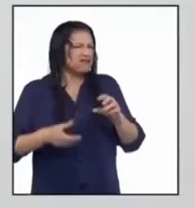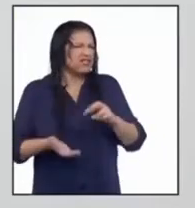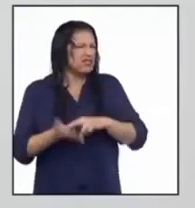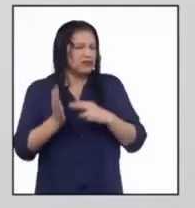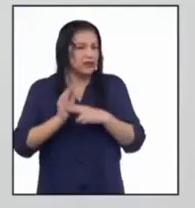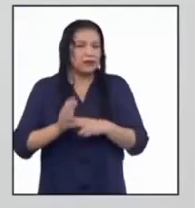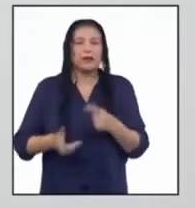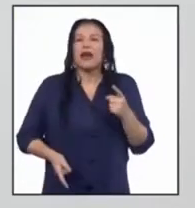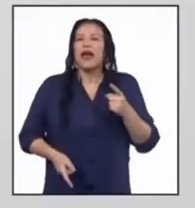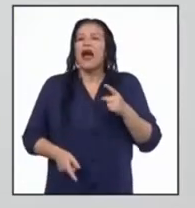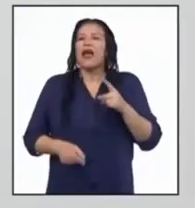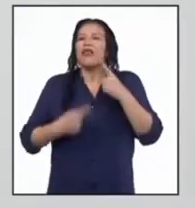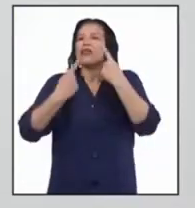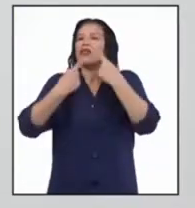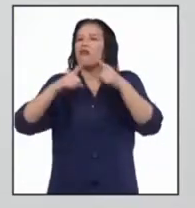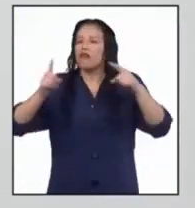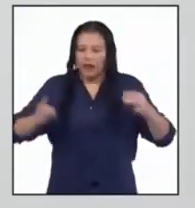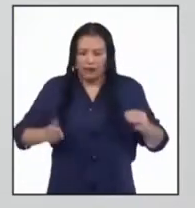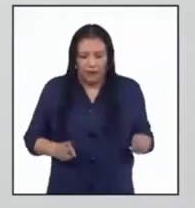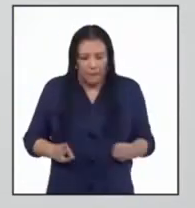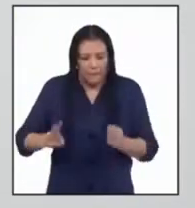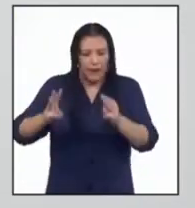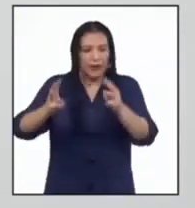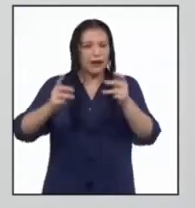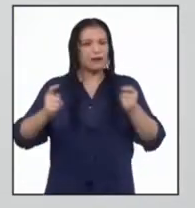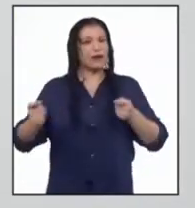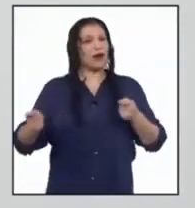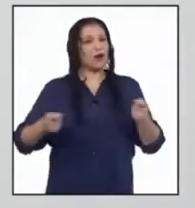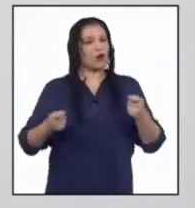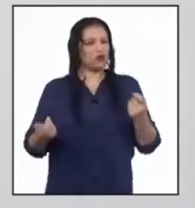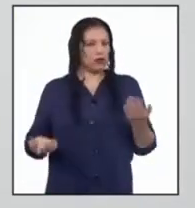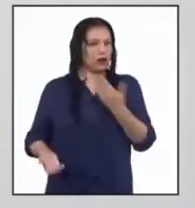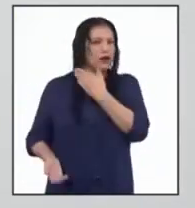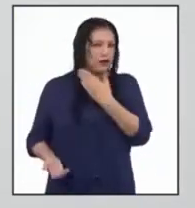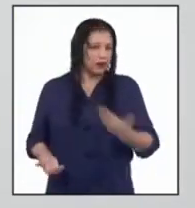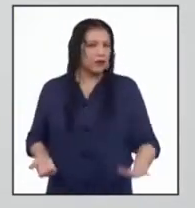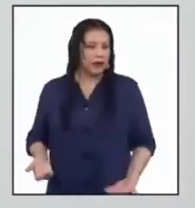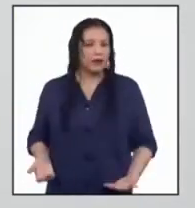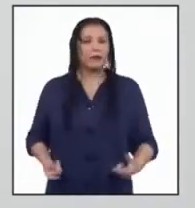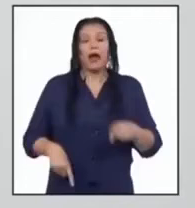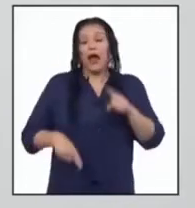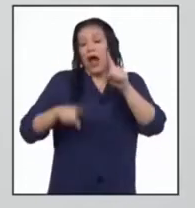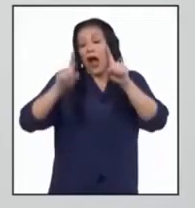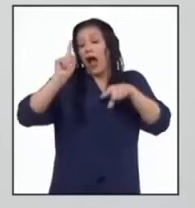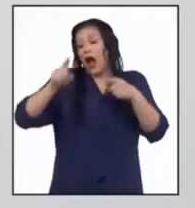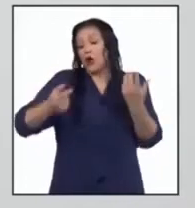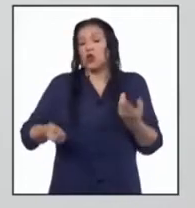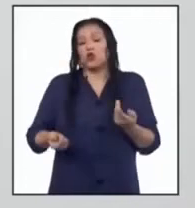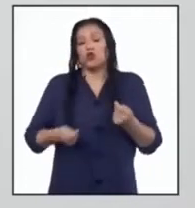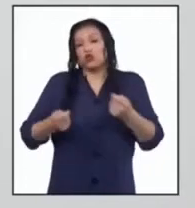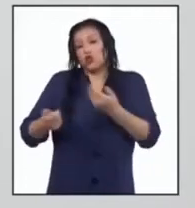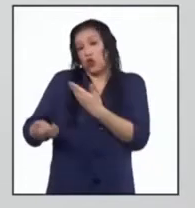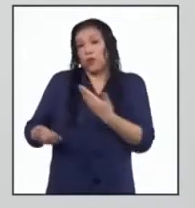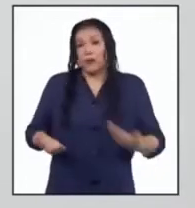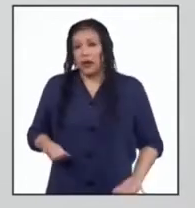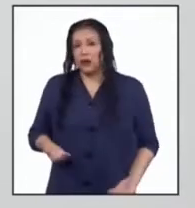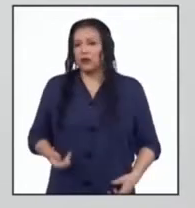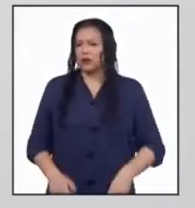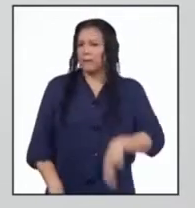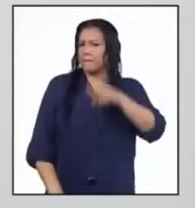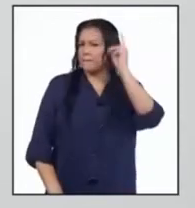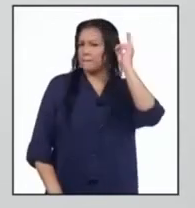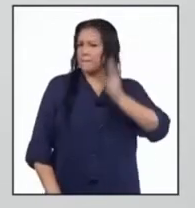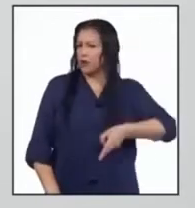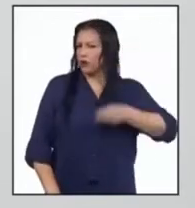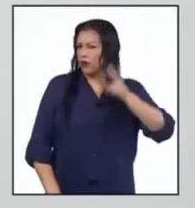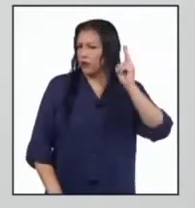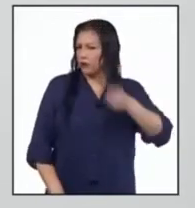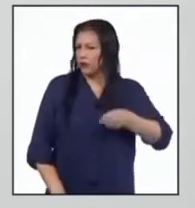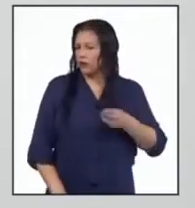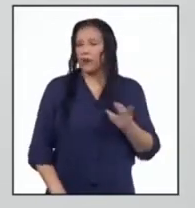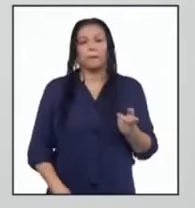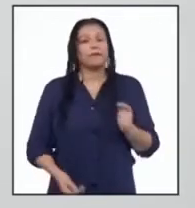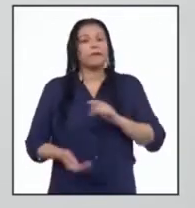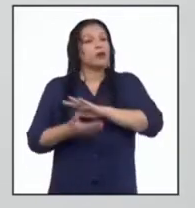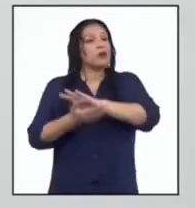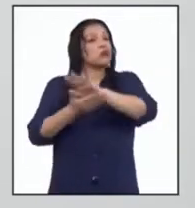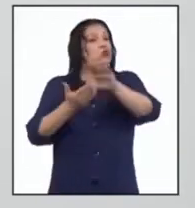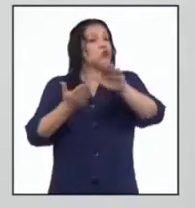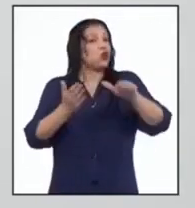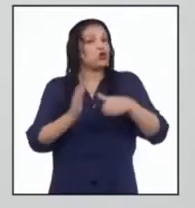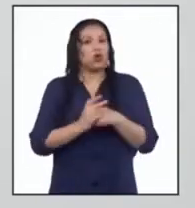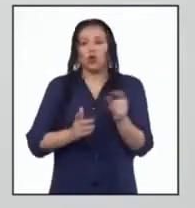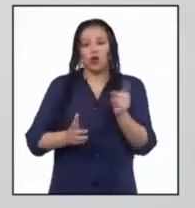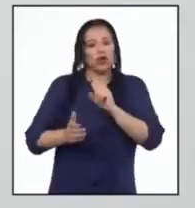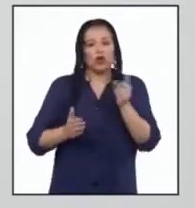Hay formas de gobierno, por ejemplo, donde queda terminantemente prohibido todo lo que no